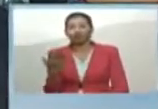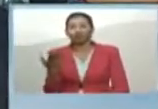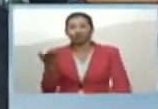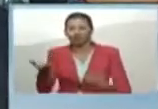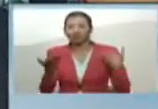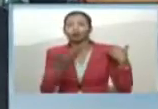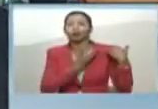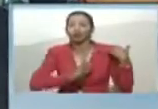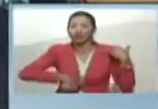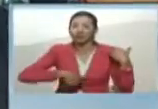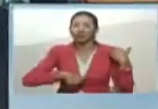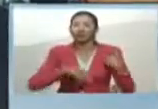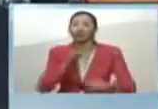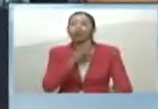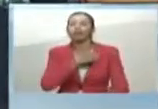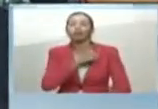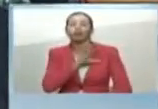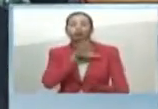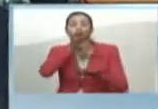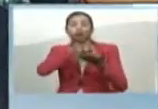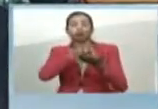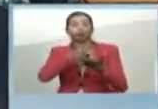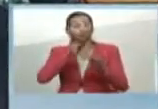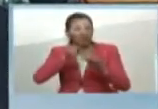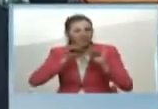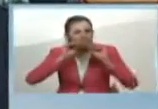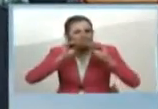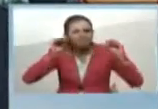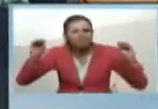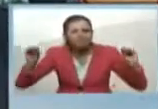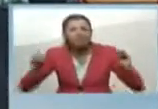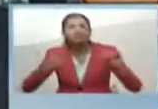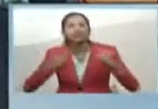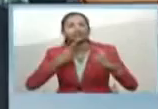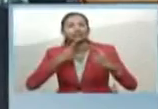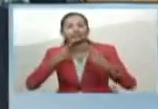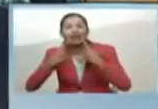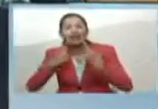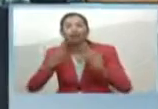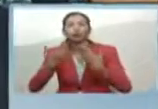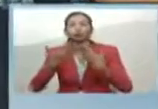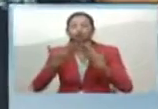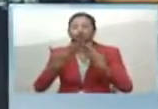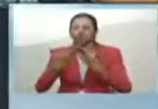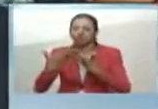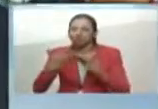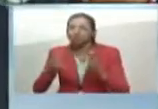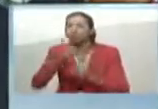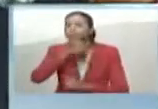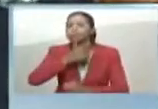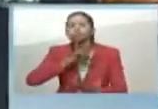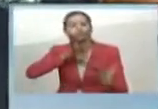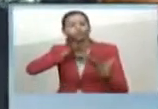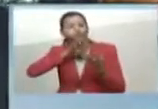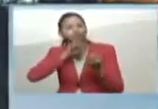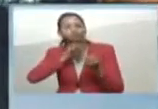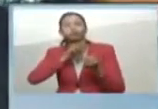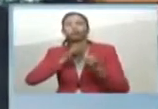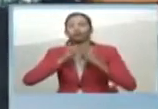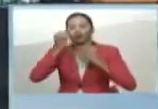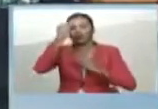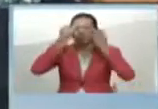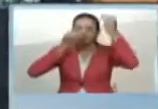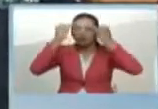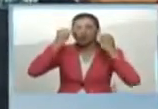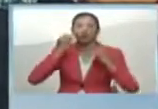figura del Estado venezolano, ha llamado. El diálogo constructivo, la tolerancia con las ideas, pero